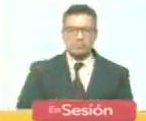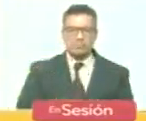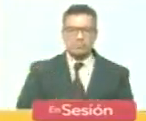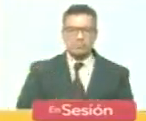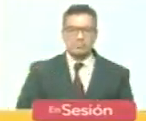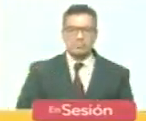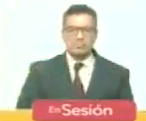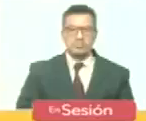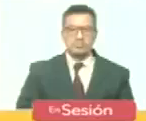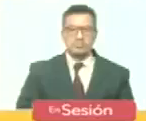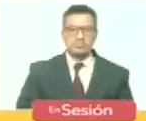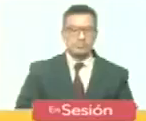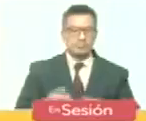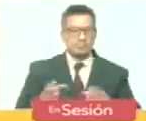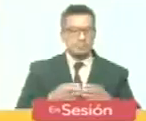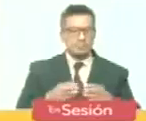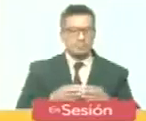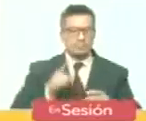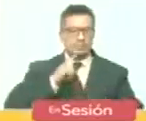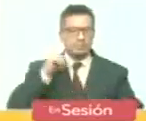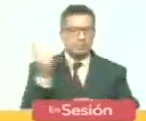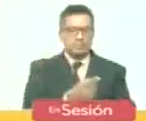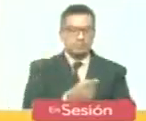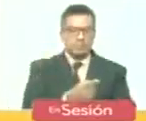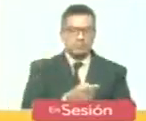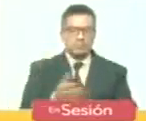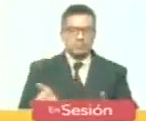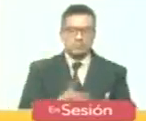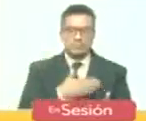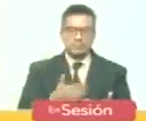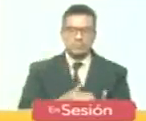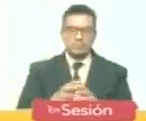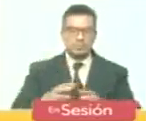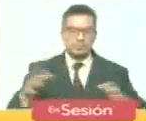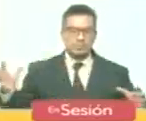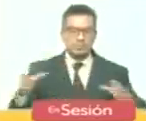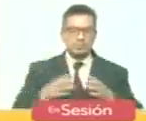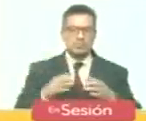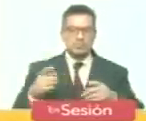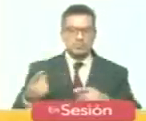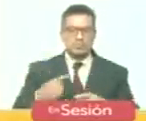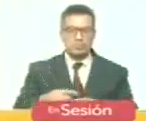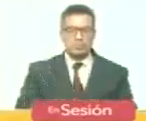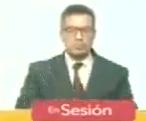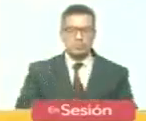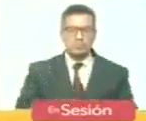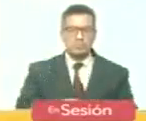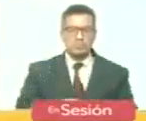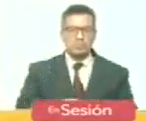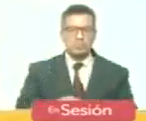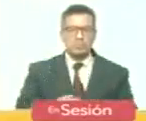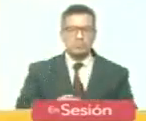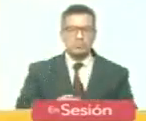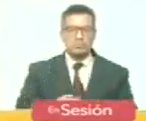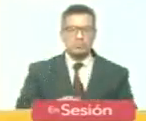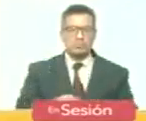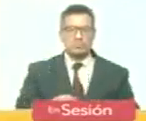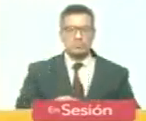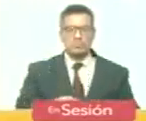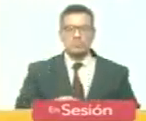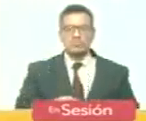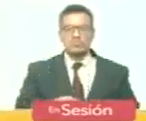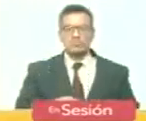eso es de obligatorio estudio, el monstruo y sus entrañas. Yo se lo he dicho a todos los mandos. Una vez me reuní con